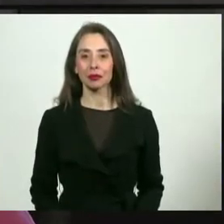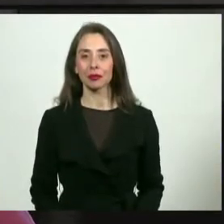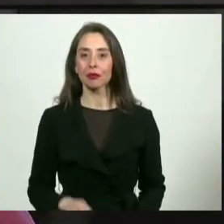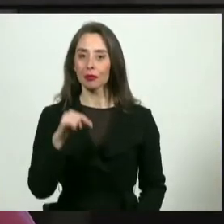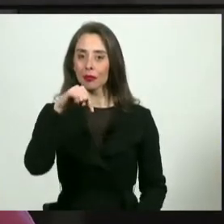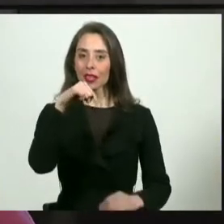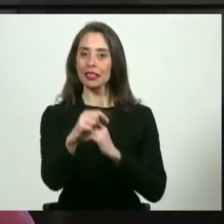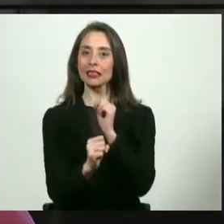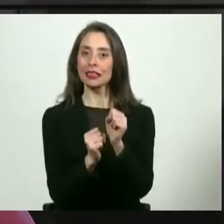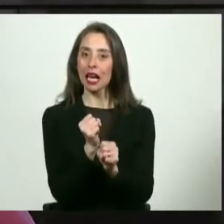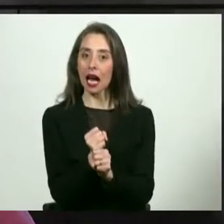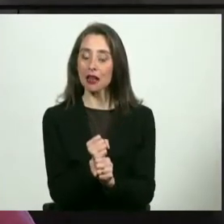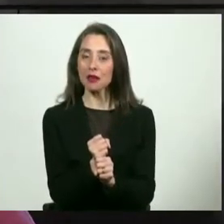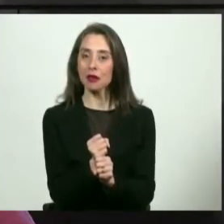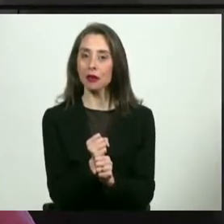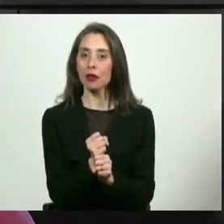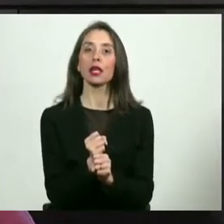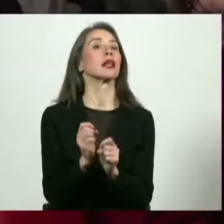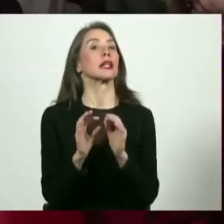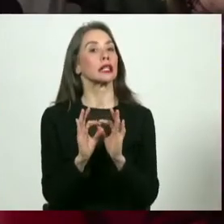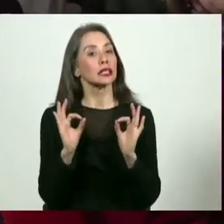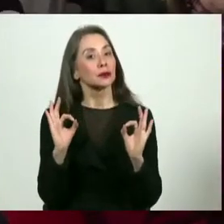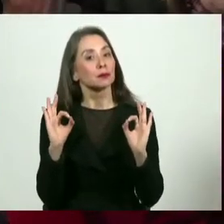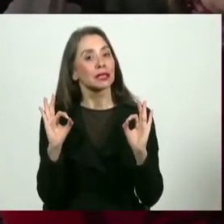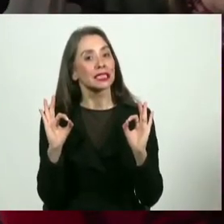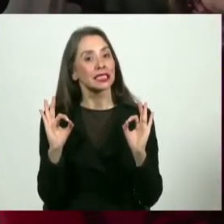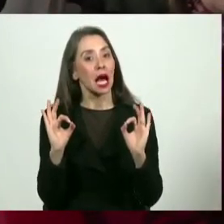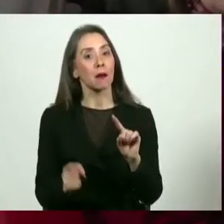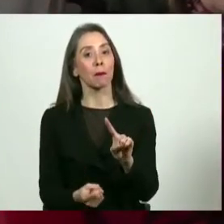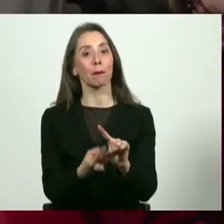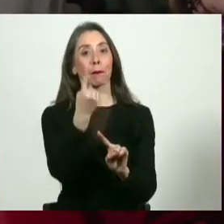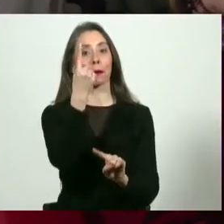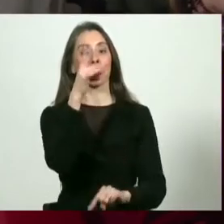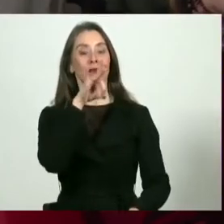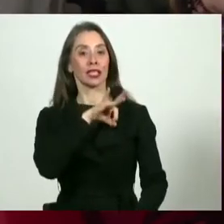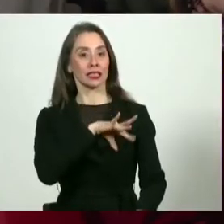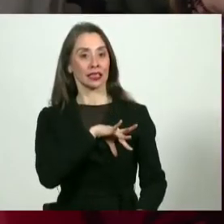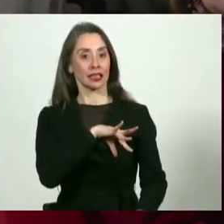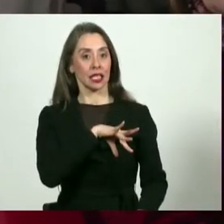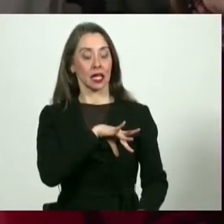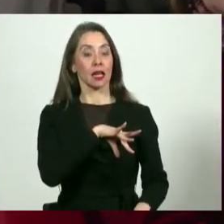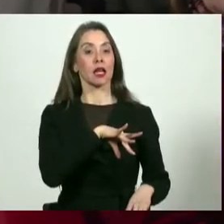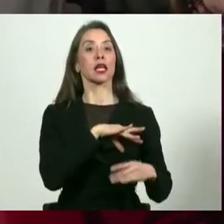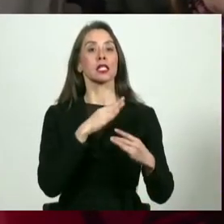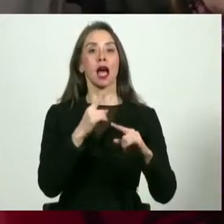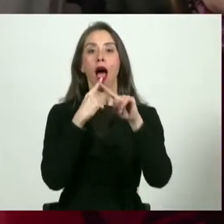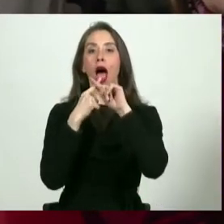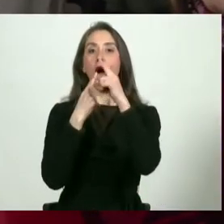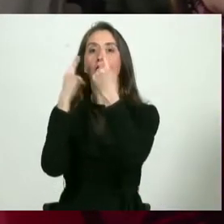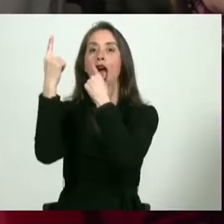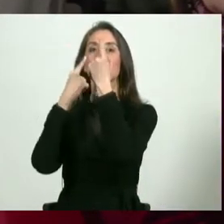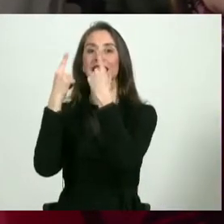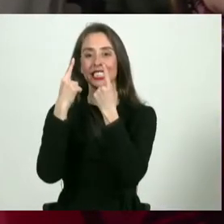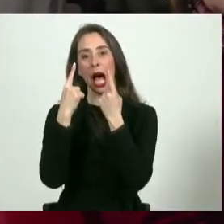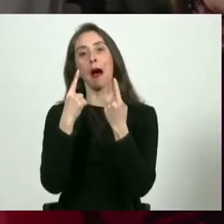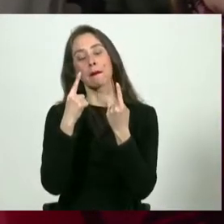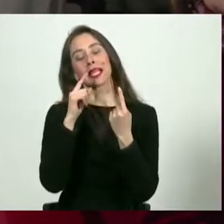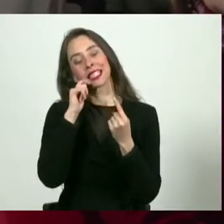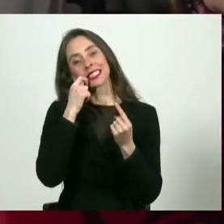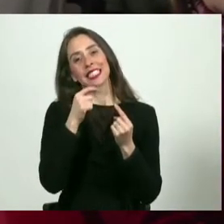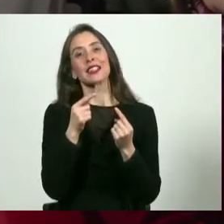Este año ha sido, tengo entendido, un año particularmente especial, ya que por primera vez Chile rindió examen, en el buen sentido de la